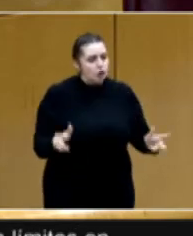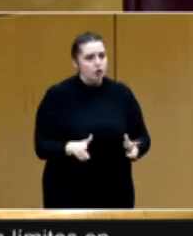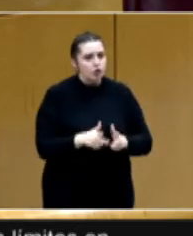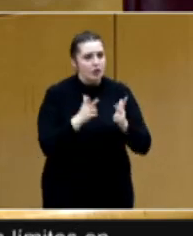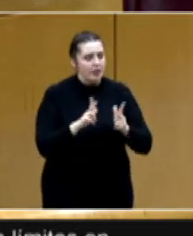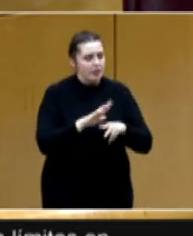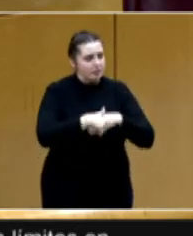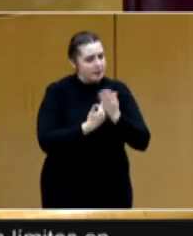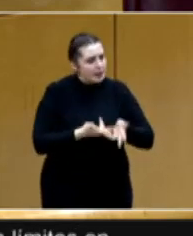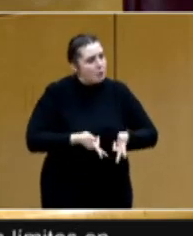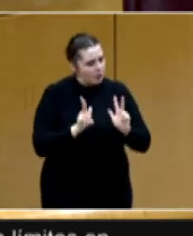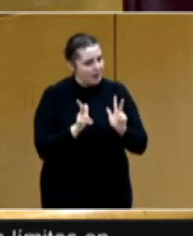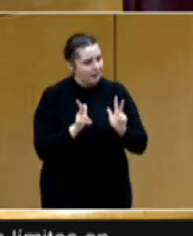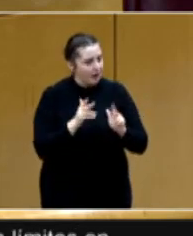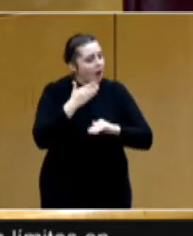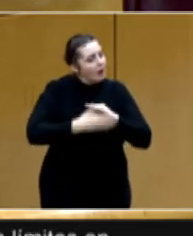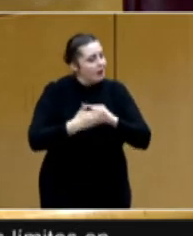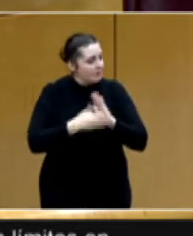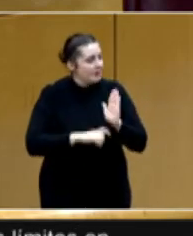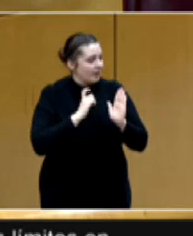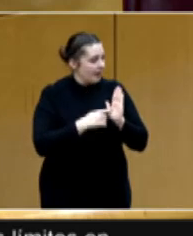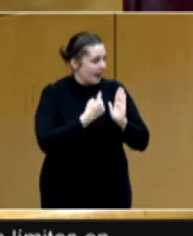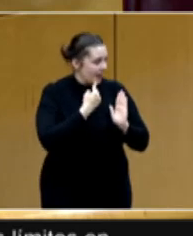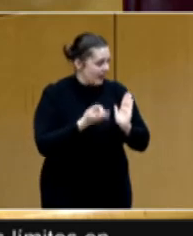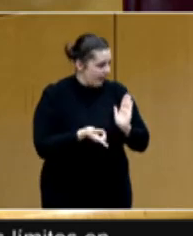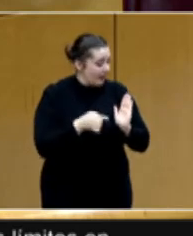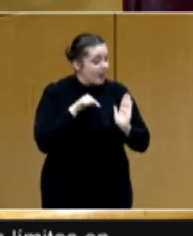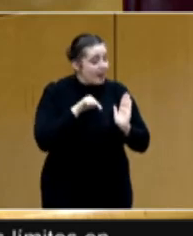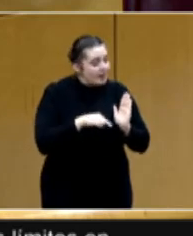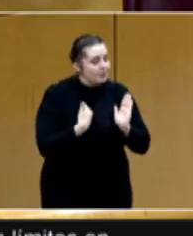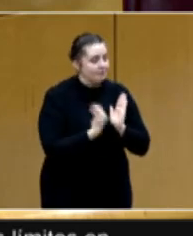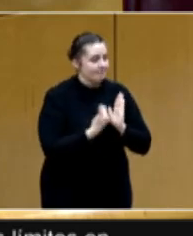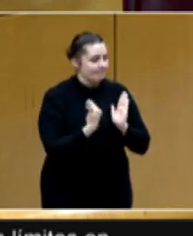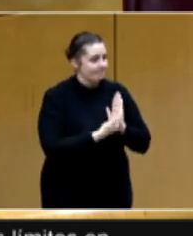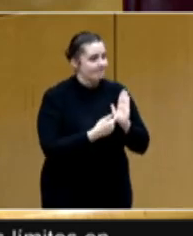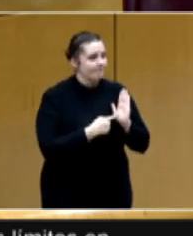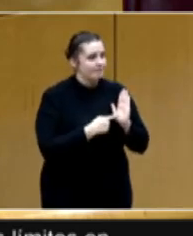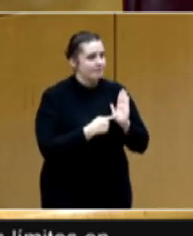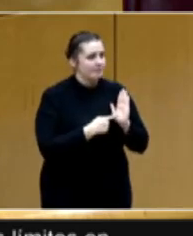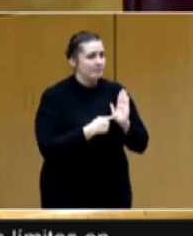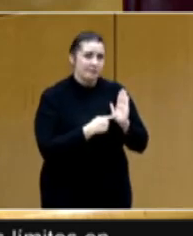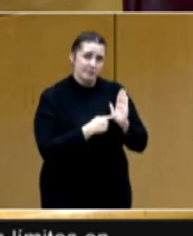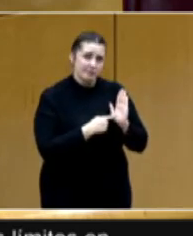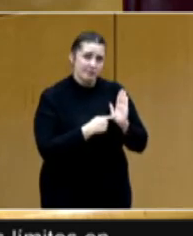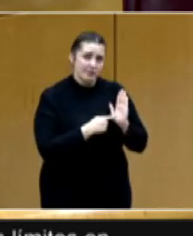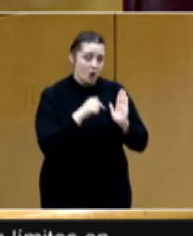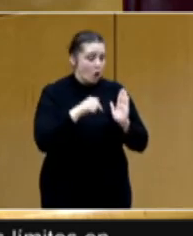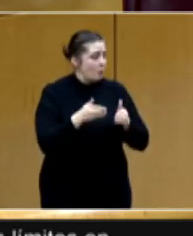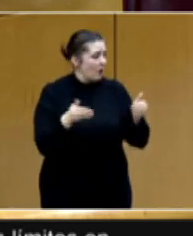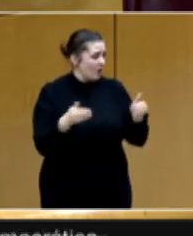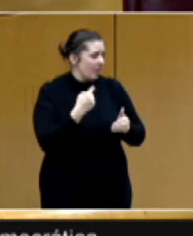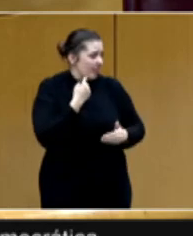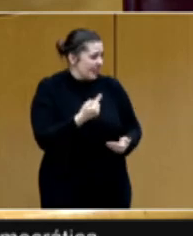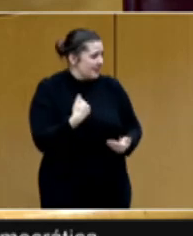desenvolverse y esto ha quedado reflejado en la brillante inauguración de esta mañana